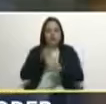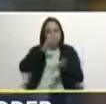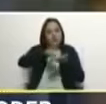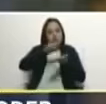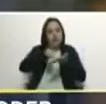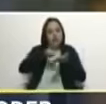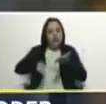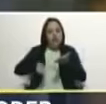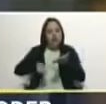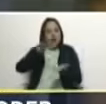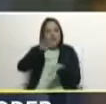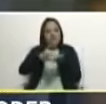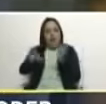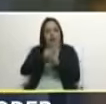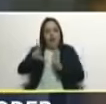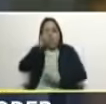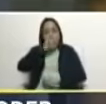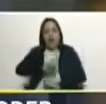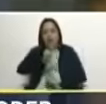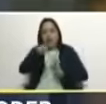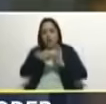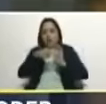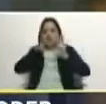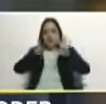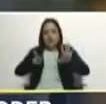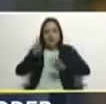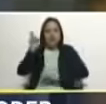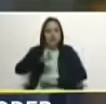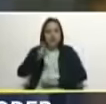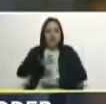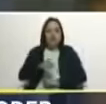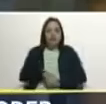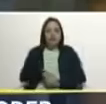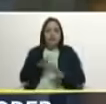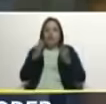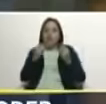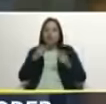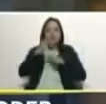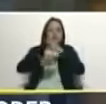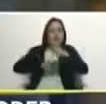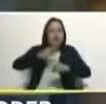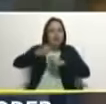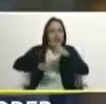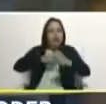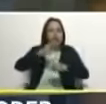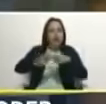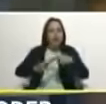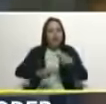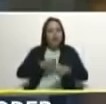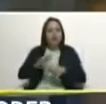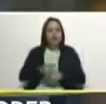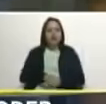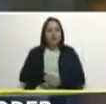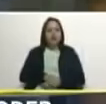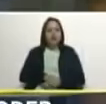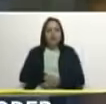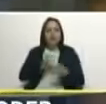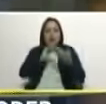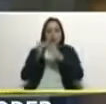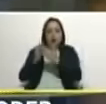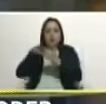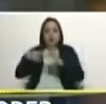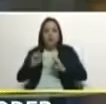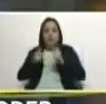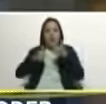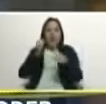aprobada en el año 2007, requiere de muchos procesos para que una comuna pueda